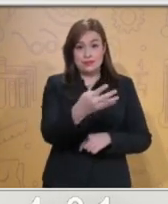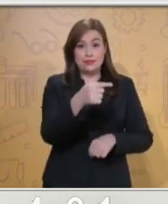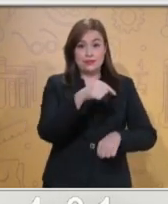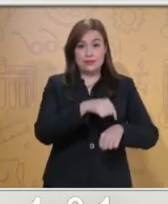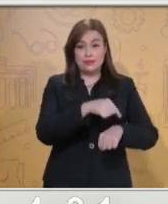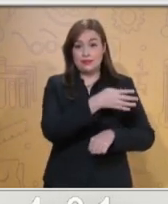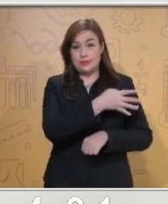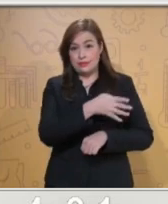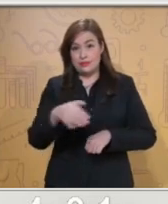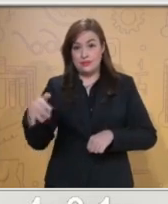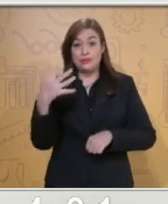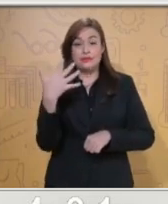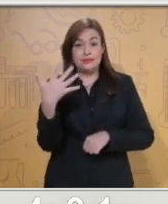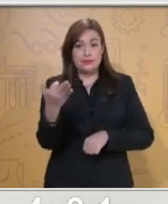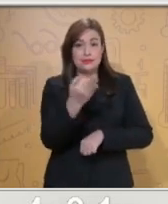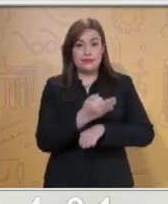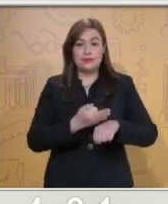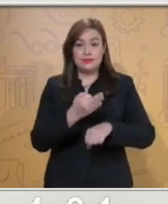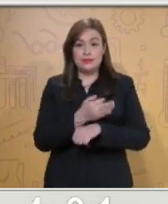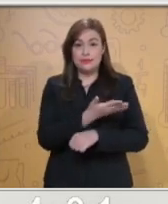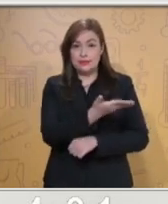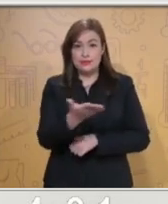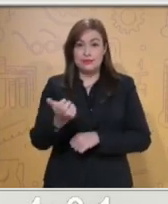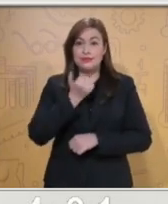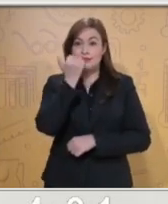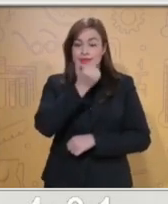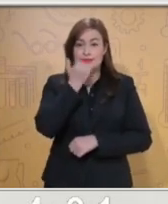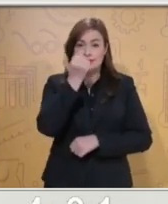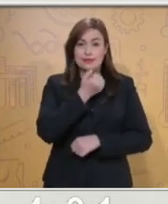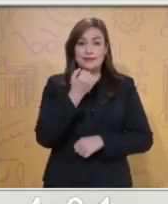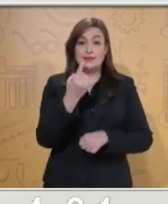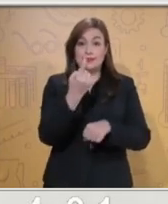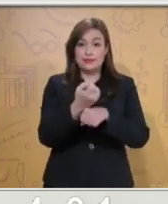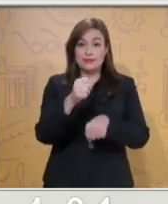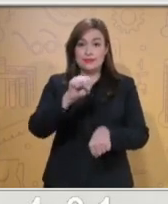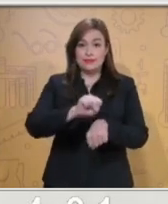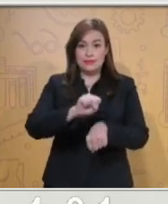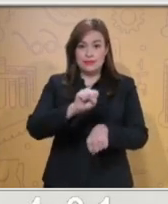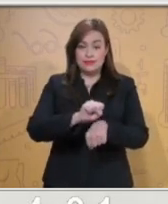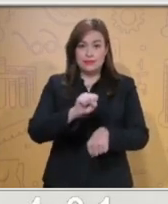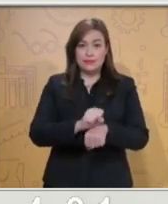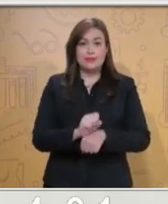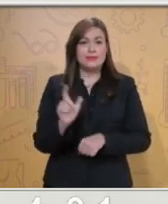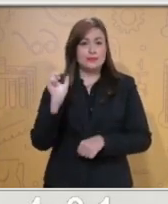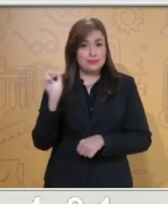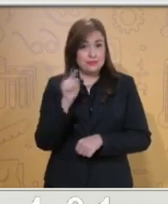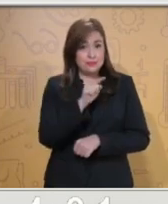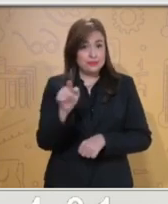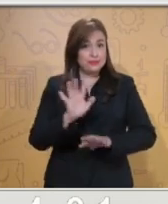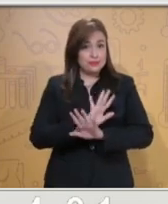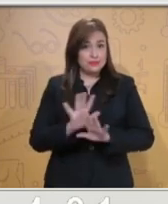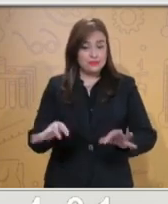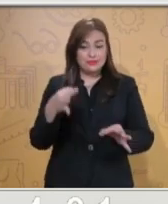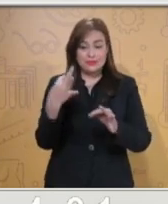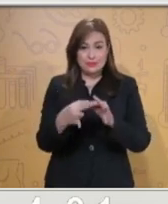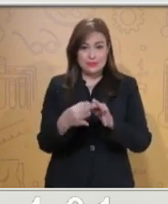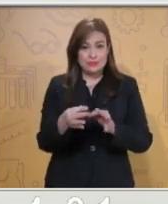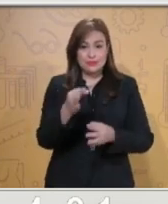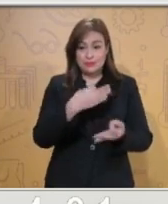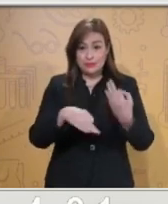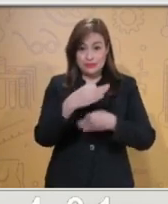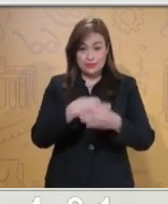de la tarde corresponde para los alumnos y alumnas de primero de secundaria. Esperemos que ya estén listos con todos sus